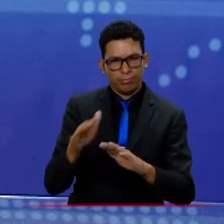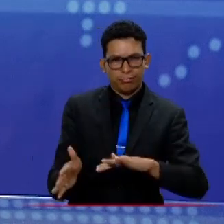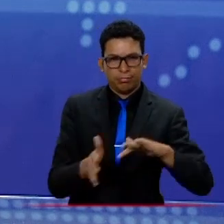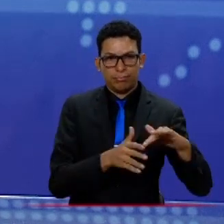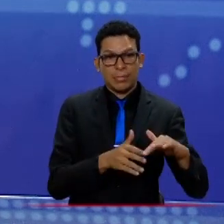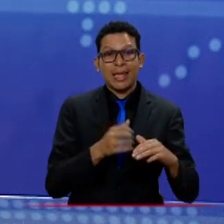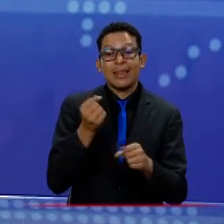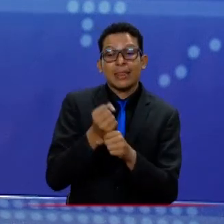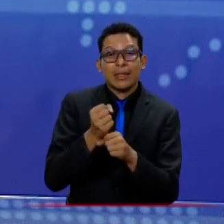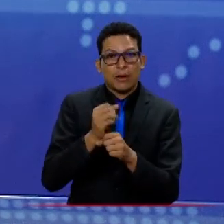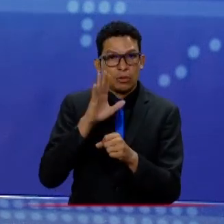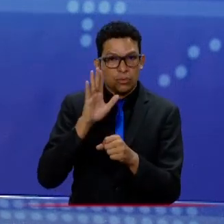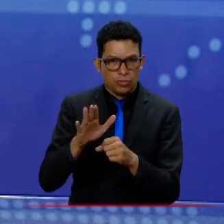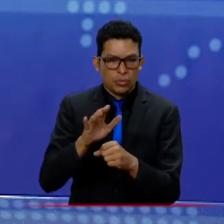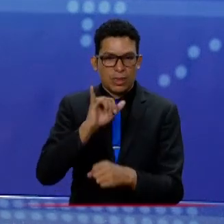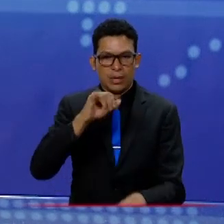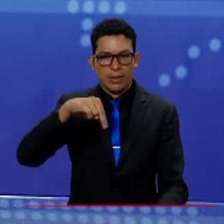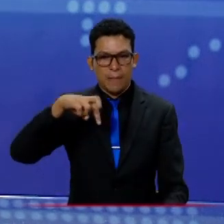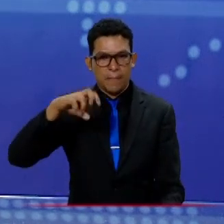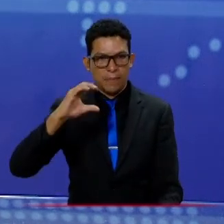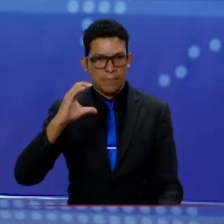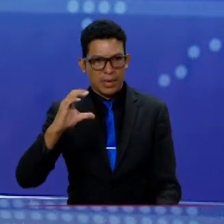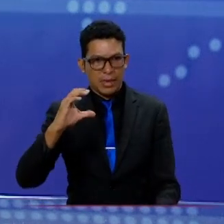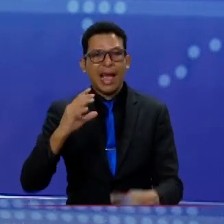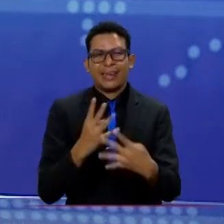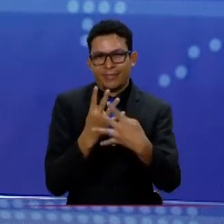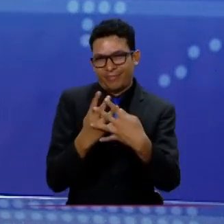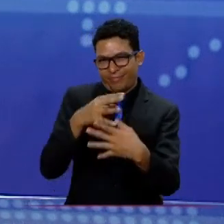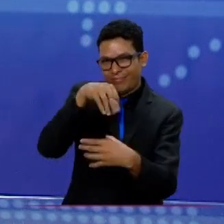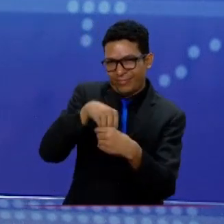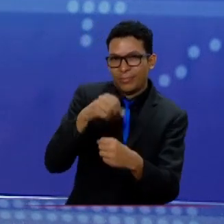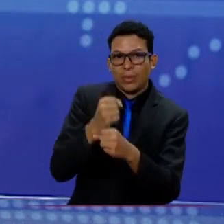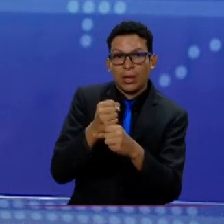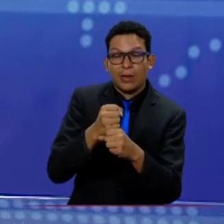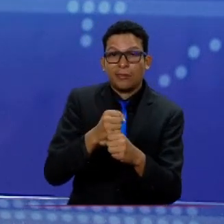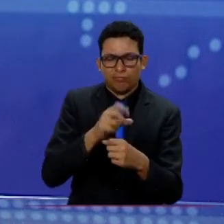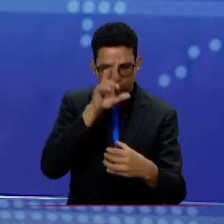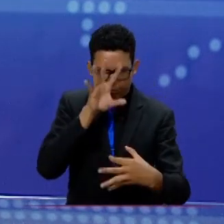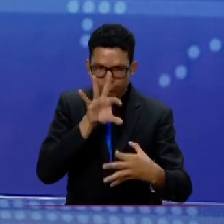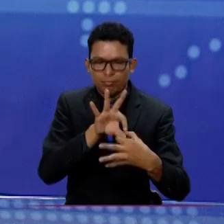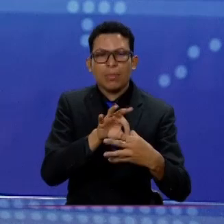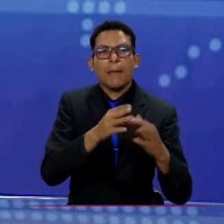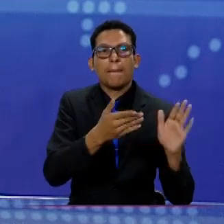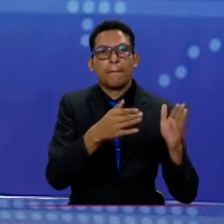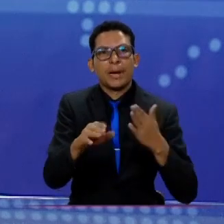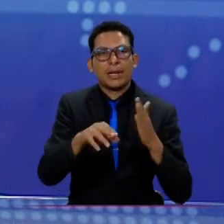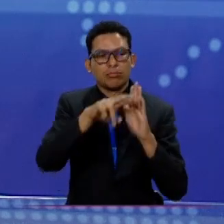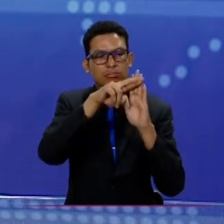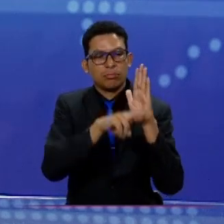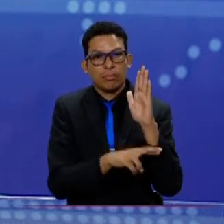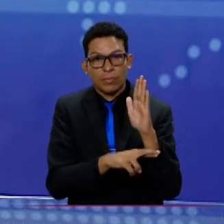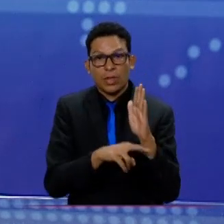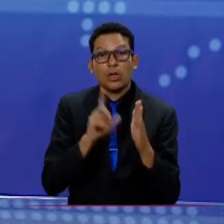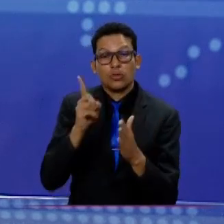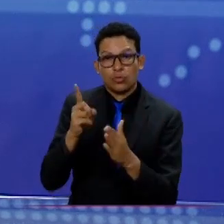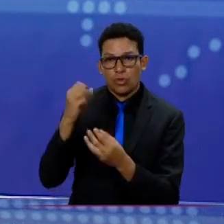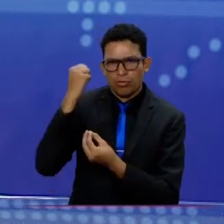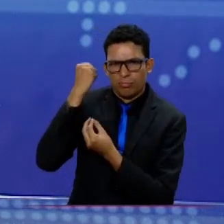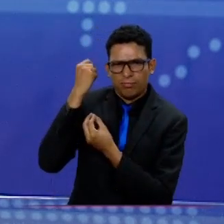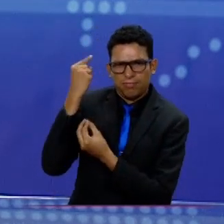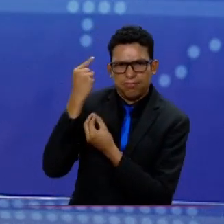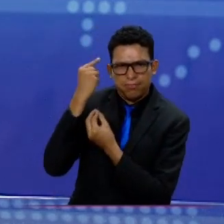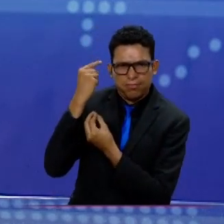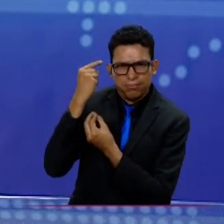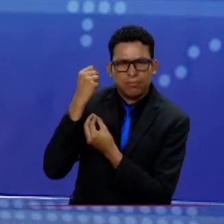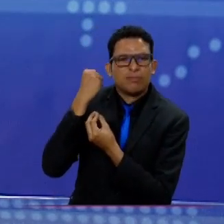trabajadores del Instituto Nacional Penitenciario en el Valle del Cauca se unieron al plan reglamento declarado por el sindicato del INPEC a nivel nacional para